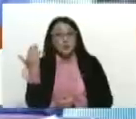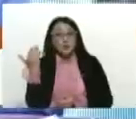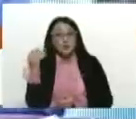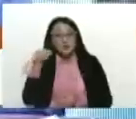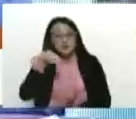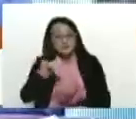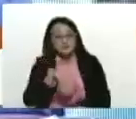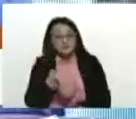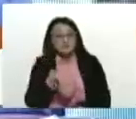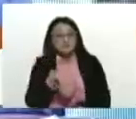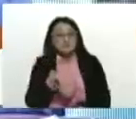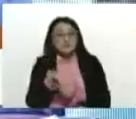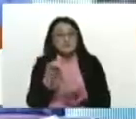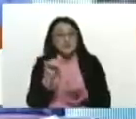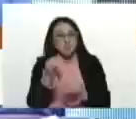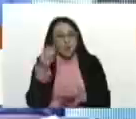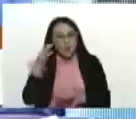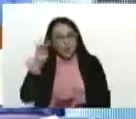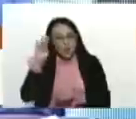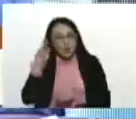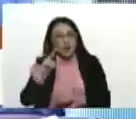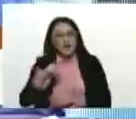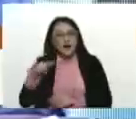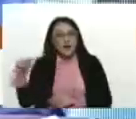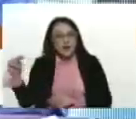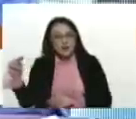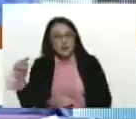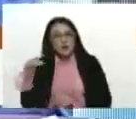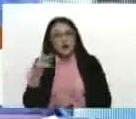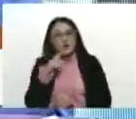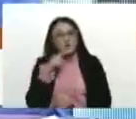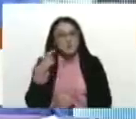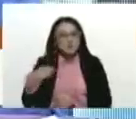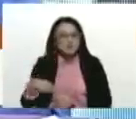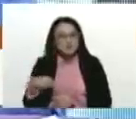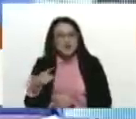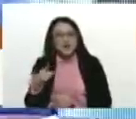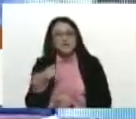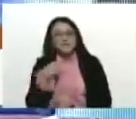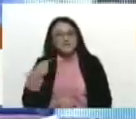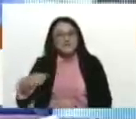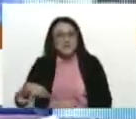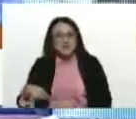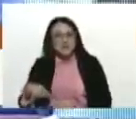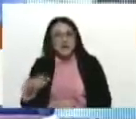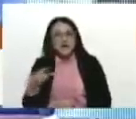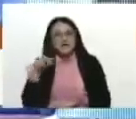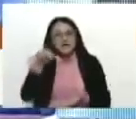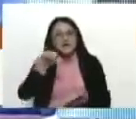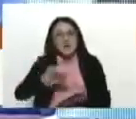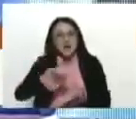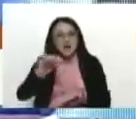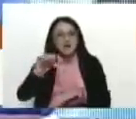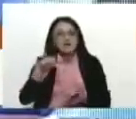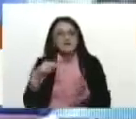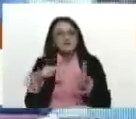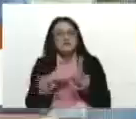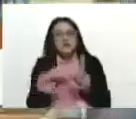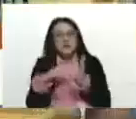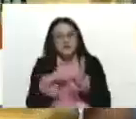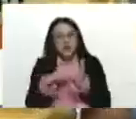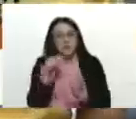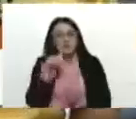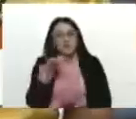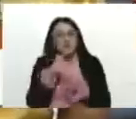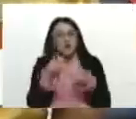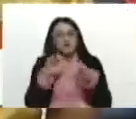saco que meten a Cuba que meten a Nicaragua que metan a Rusia que metan a China que metan a Irán metan a Siria que metan